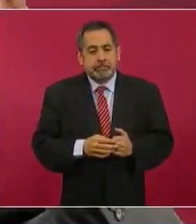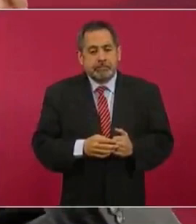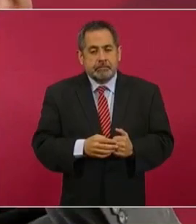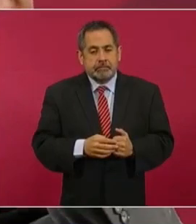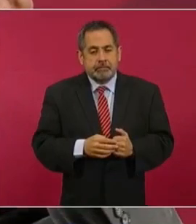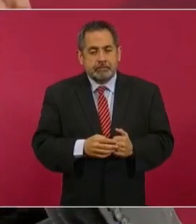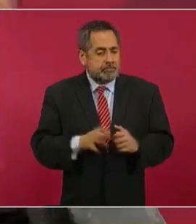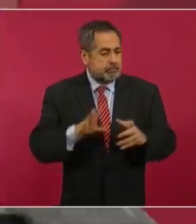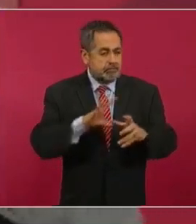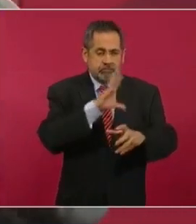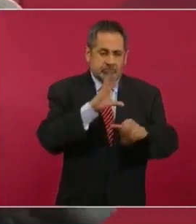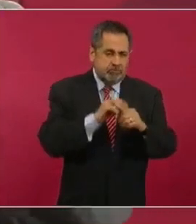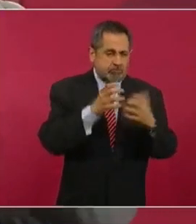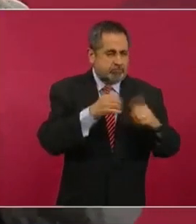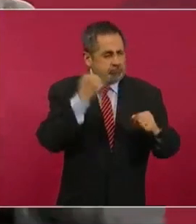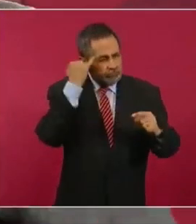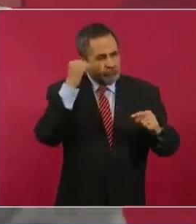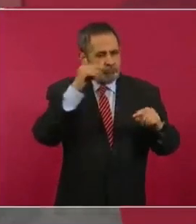todo el aparato.